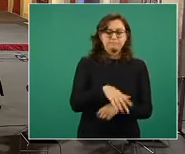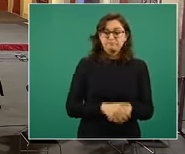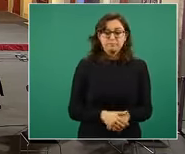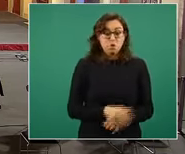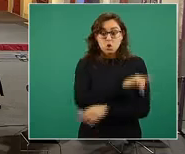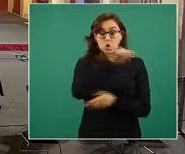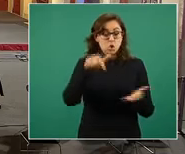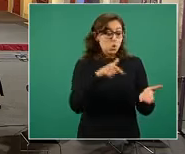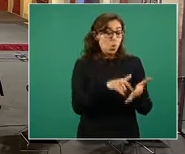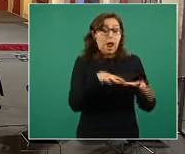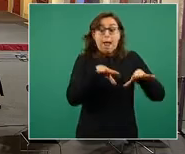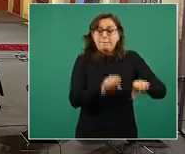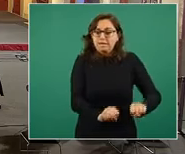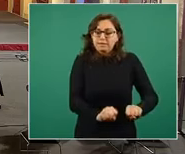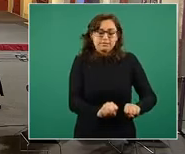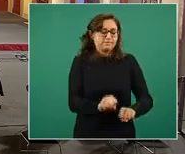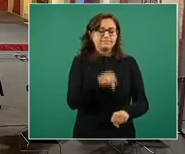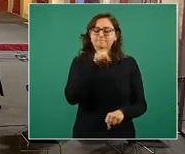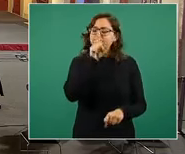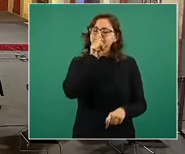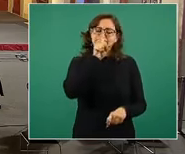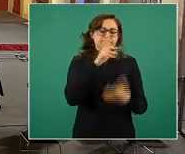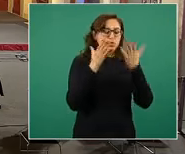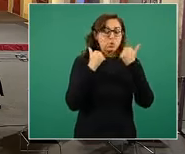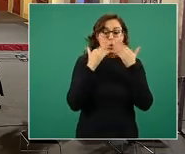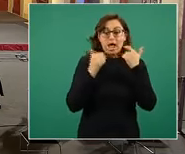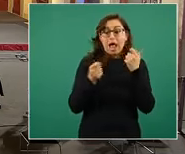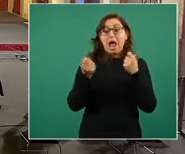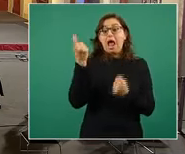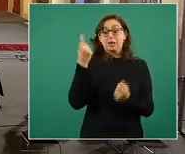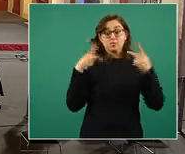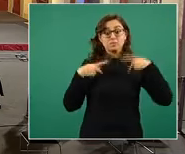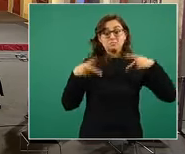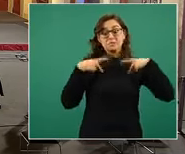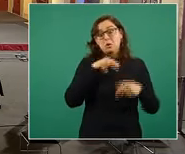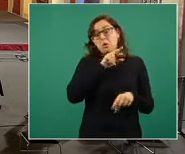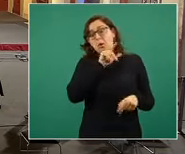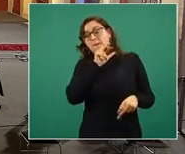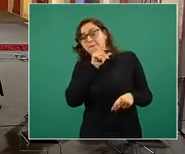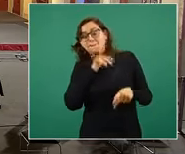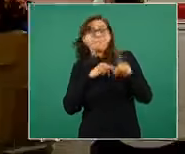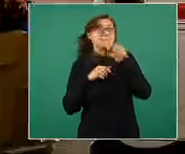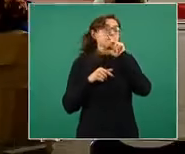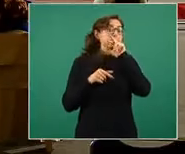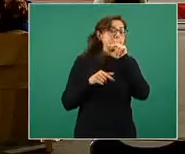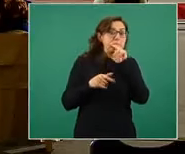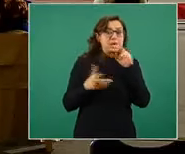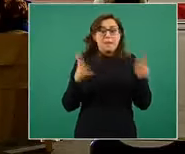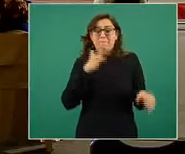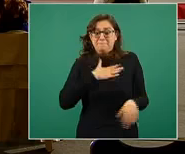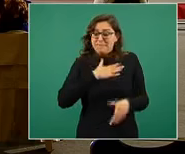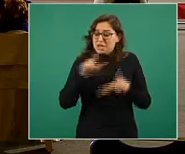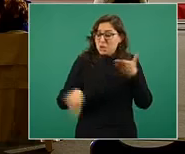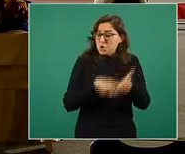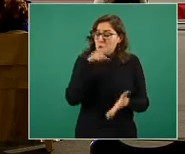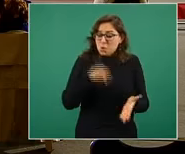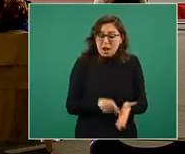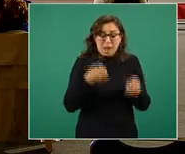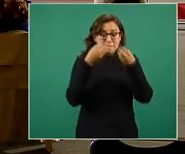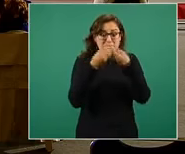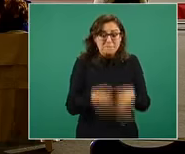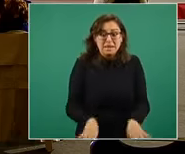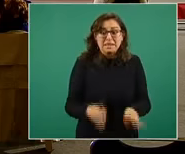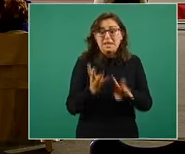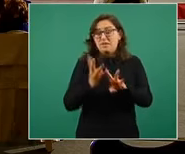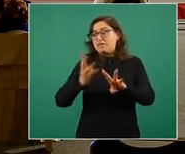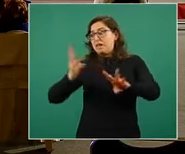lugar. Todavía recibimos algunos comentarios o preocupaciones de personas que suponen que tienen que hacer fila o